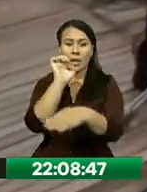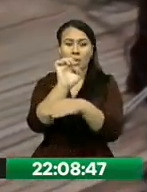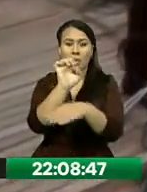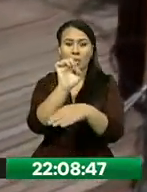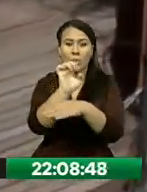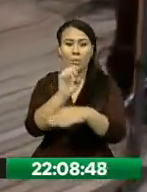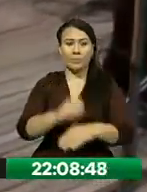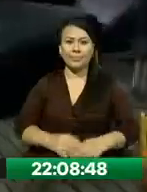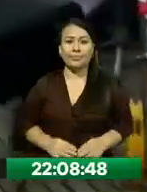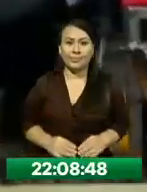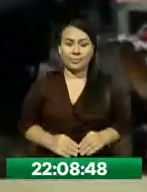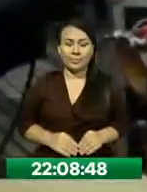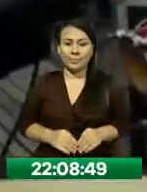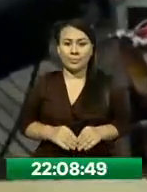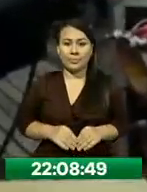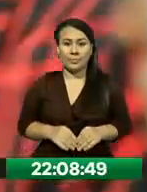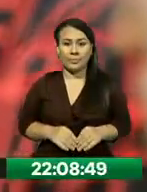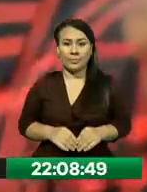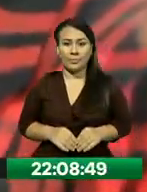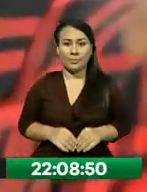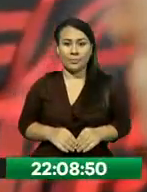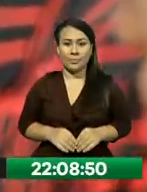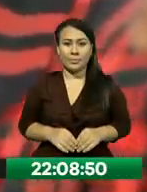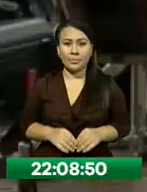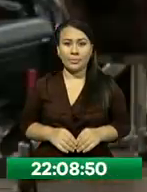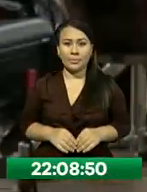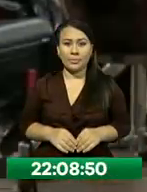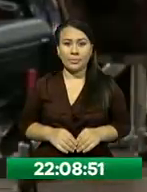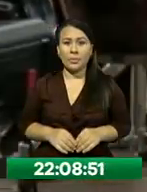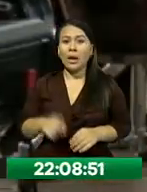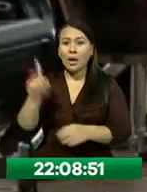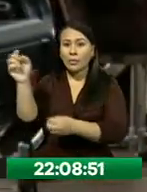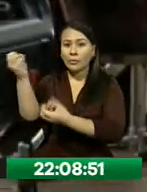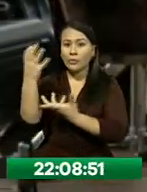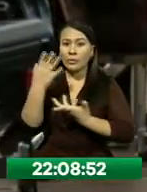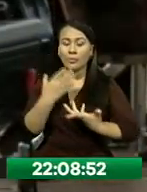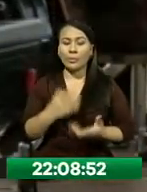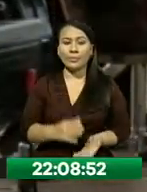momentos tan tristes son. Informó Carolina Cuenca.